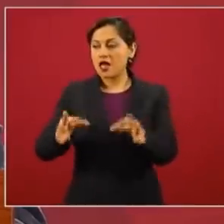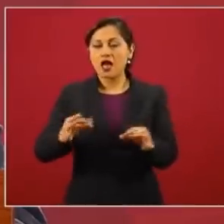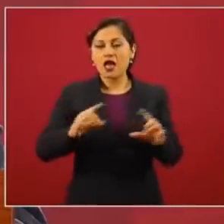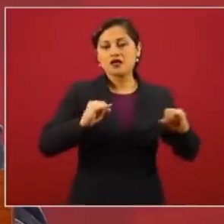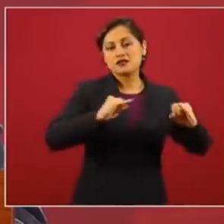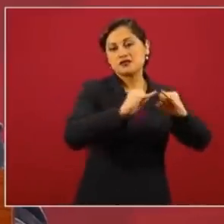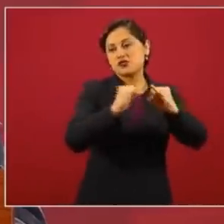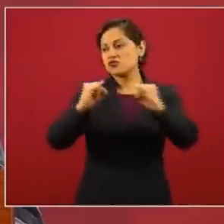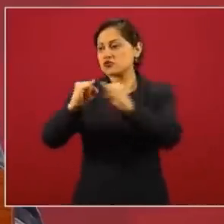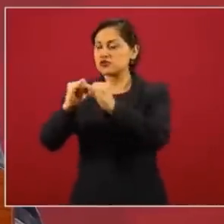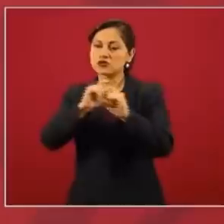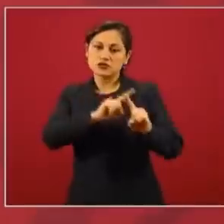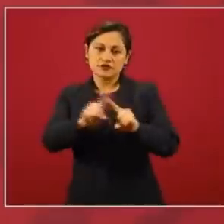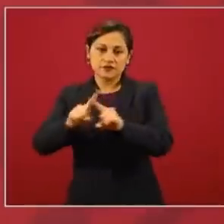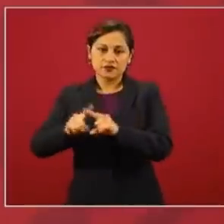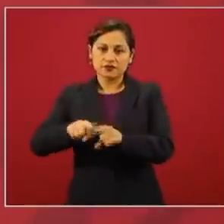de